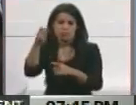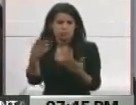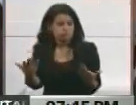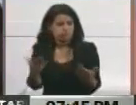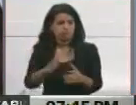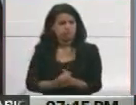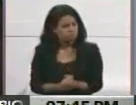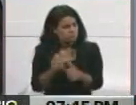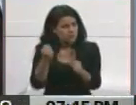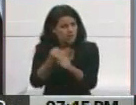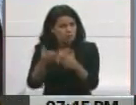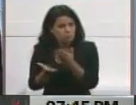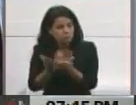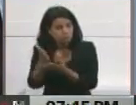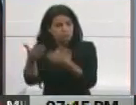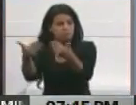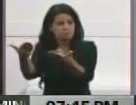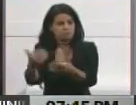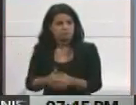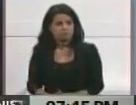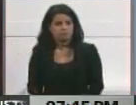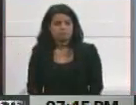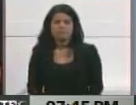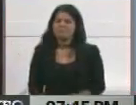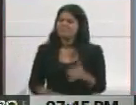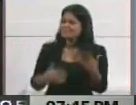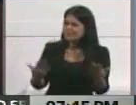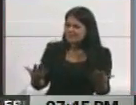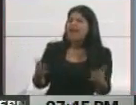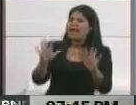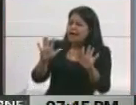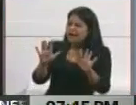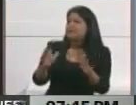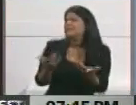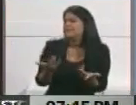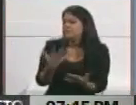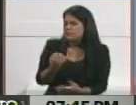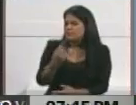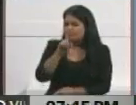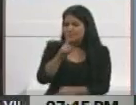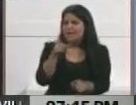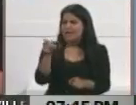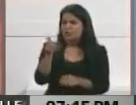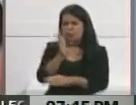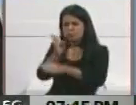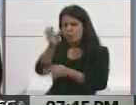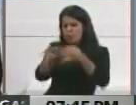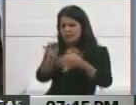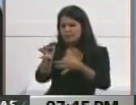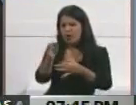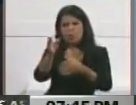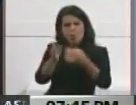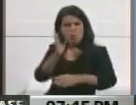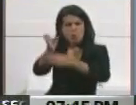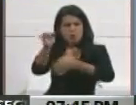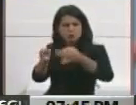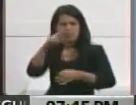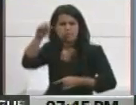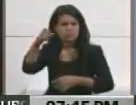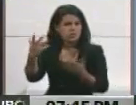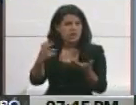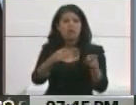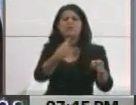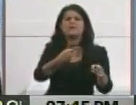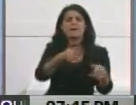de un juicio político al presidente que por los tiempos que hemos entendido duraría entre un martes y un viernes algo muy Expedito